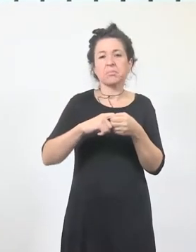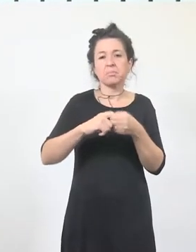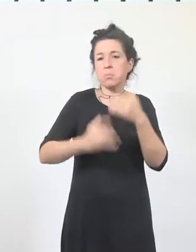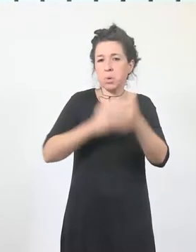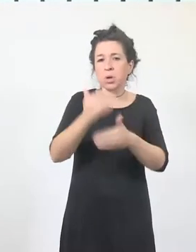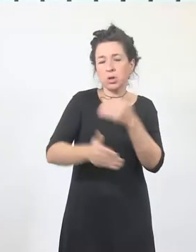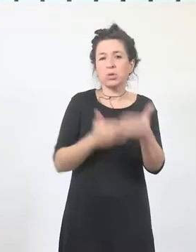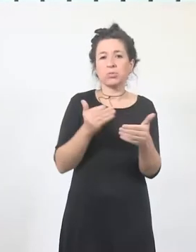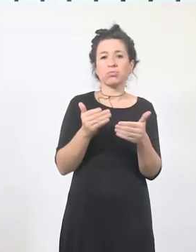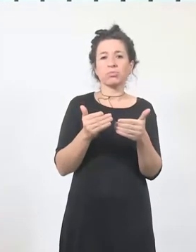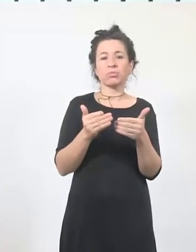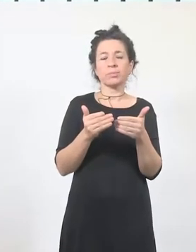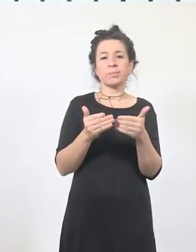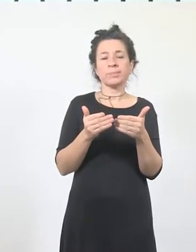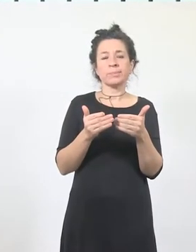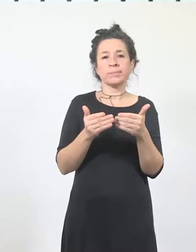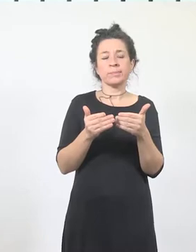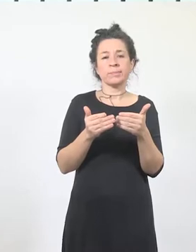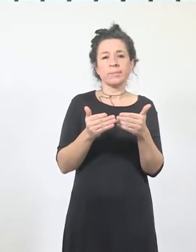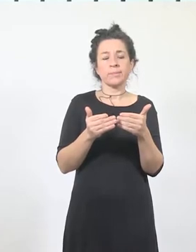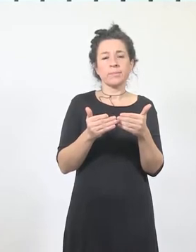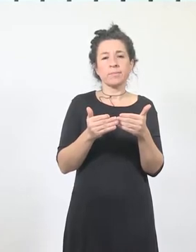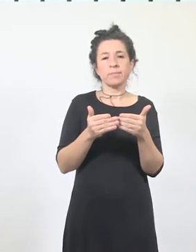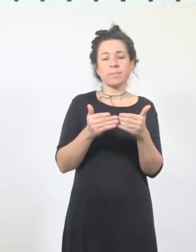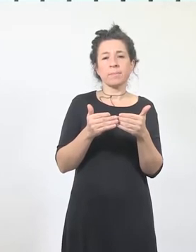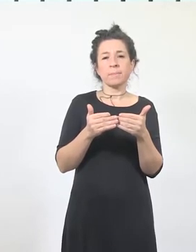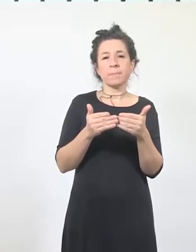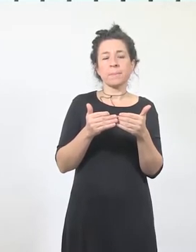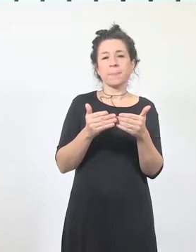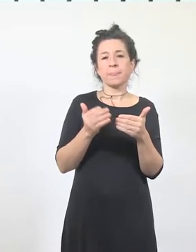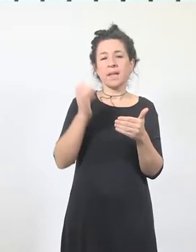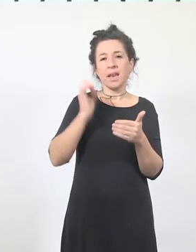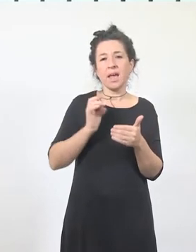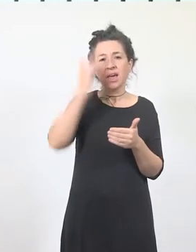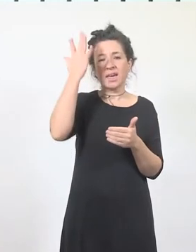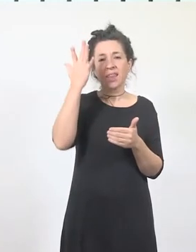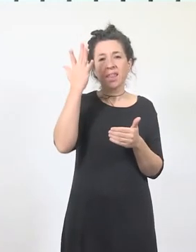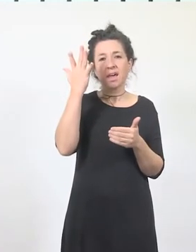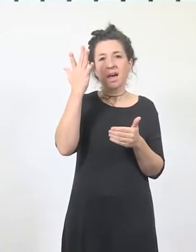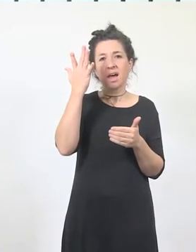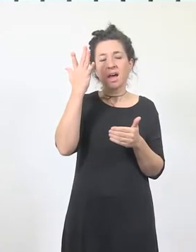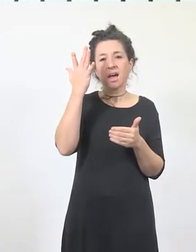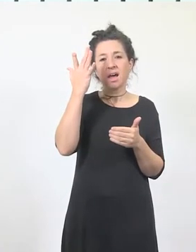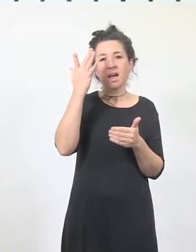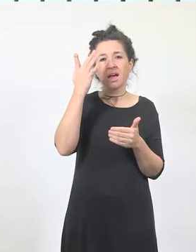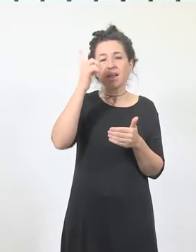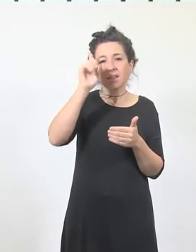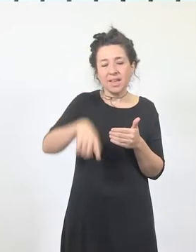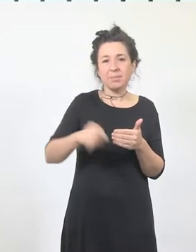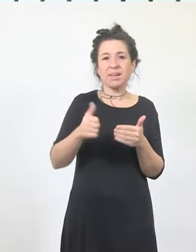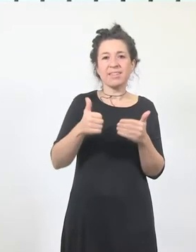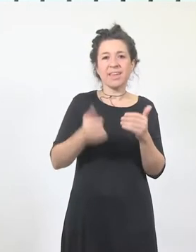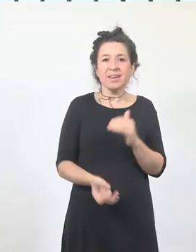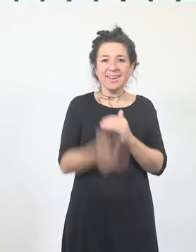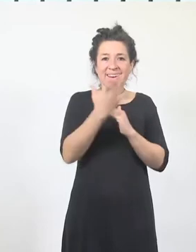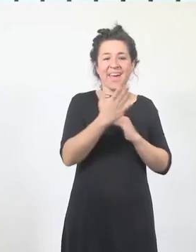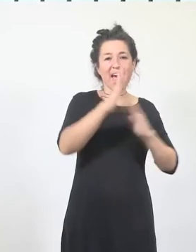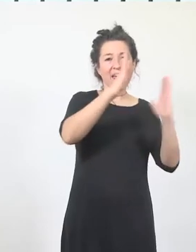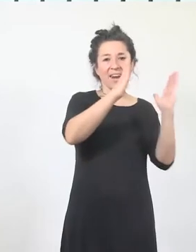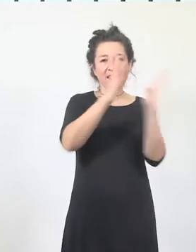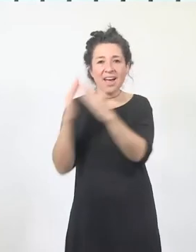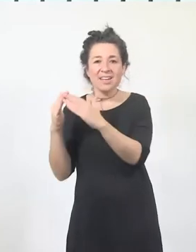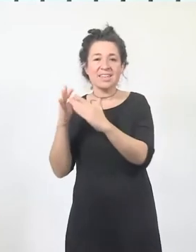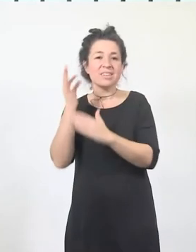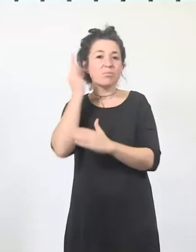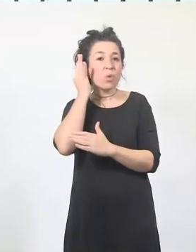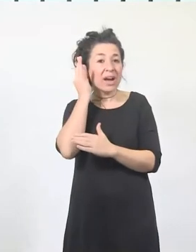siguen siendo involucradas en ese proceso. Y la idea incluso de crear las casas de mujeres fue